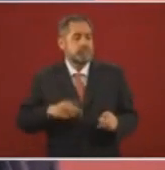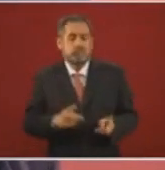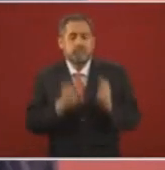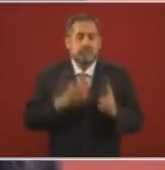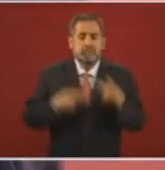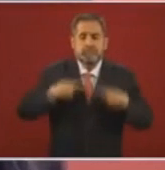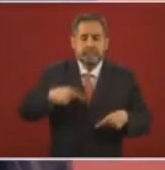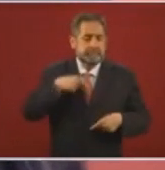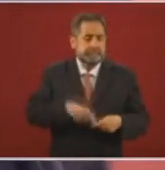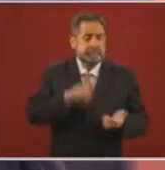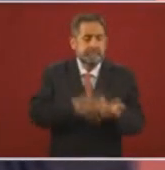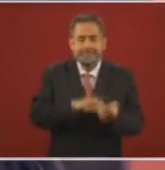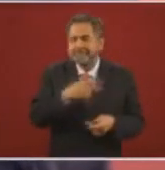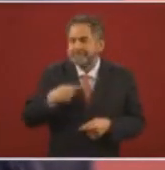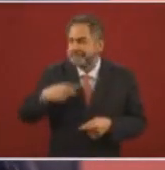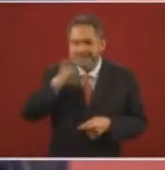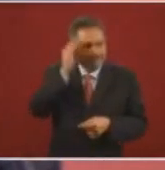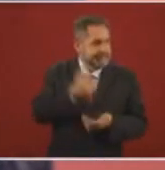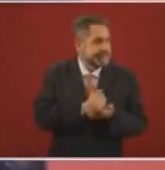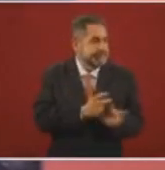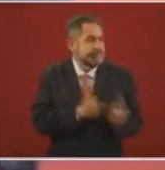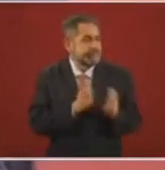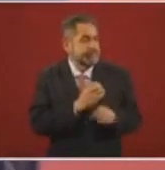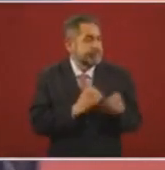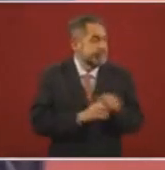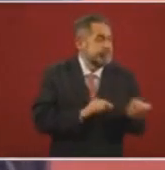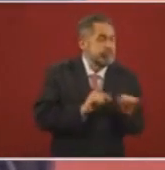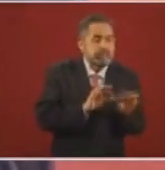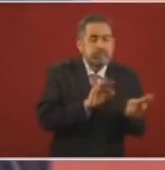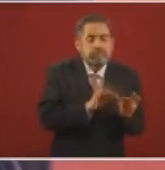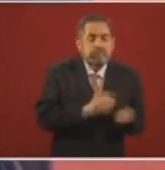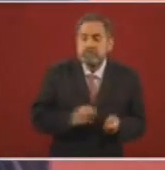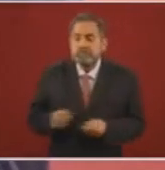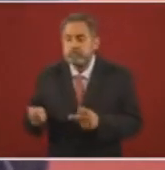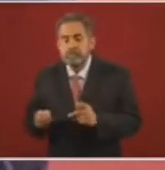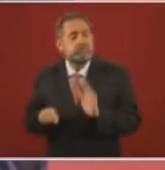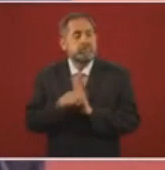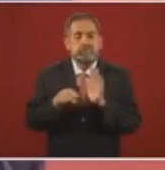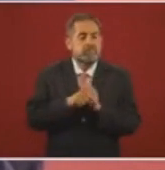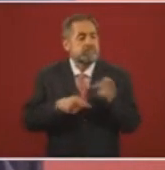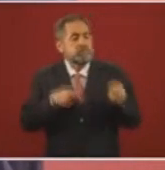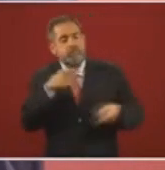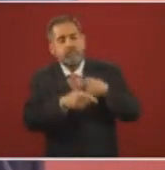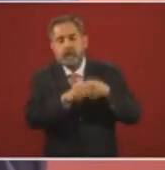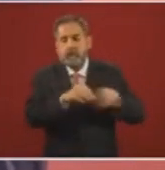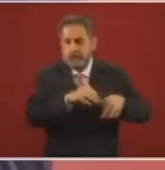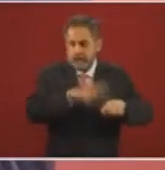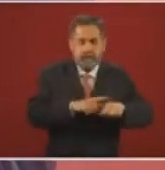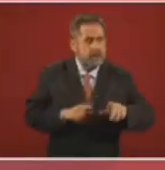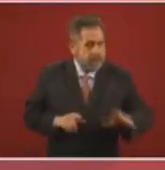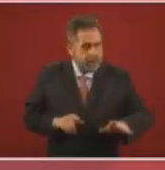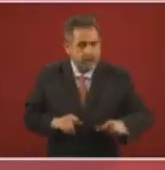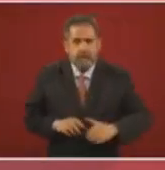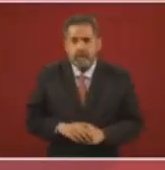robo hormiga es un problema de y se empieza a prejuiciar contra ciertos trabajadores del sector salud